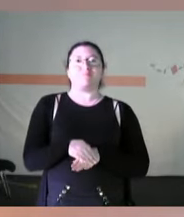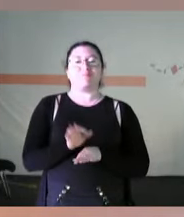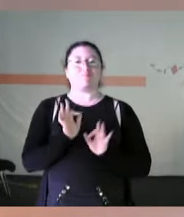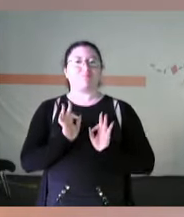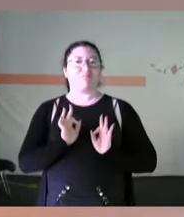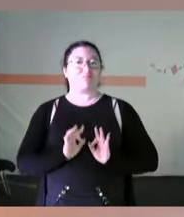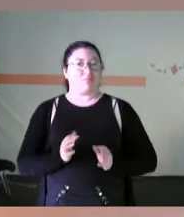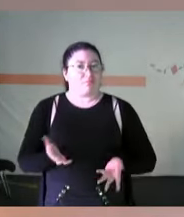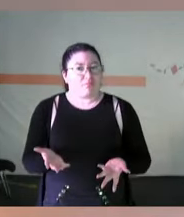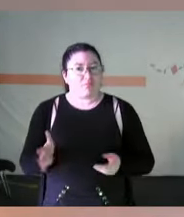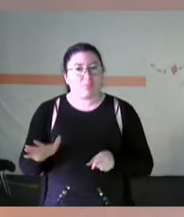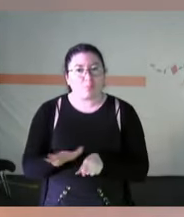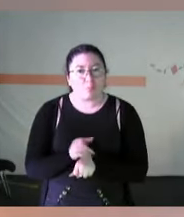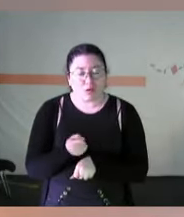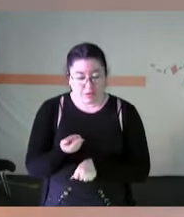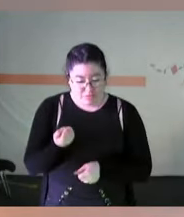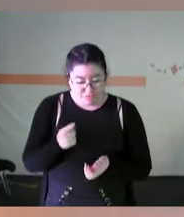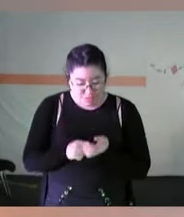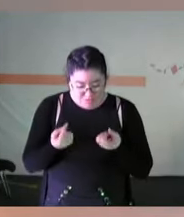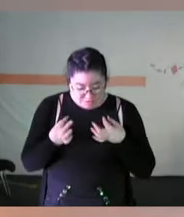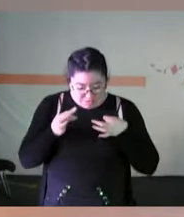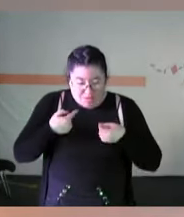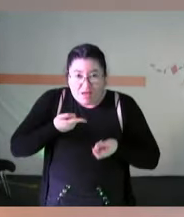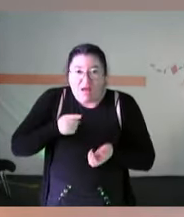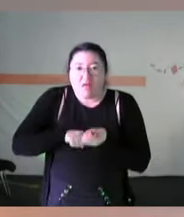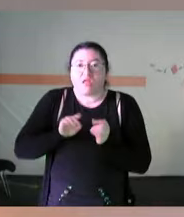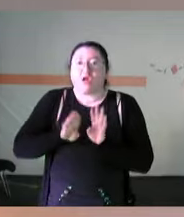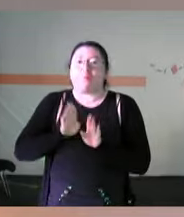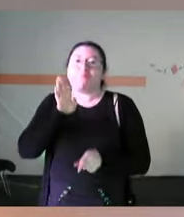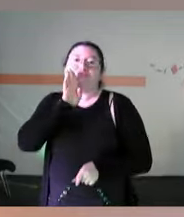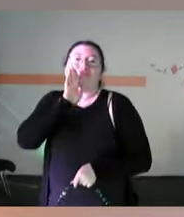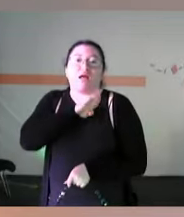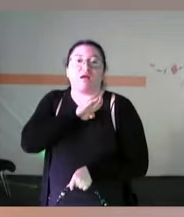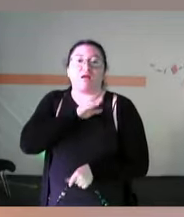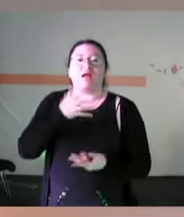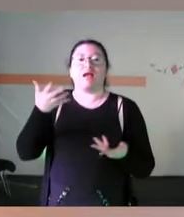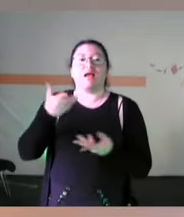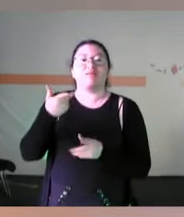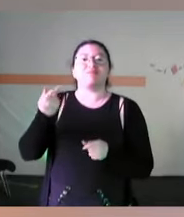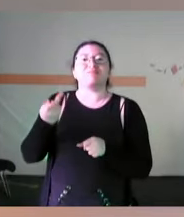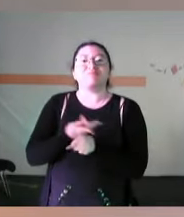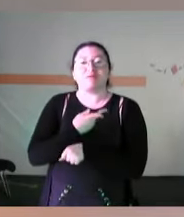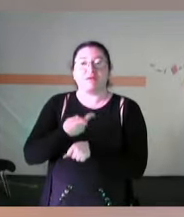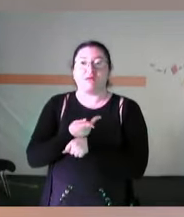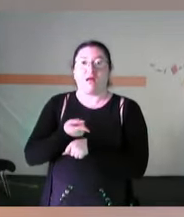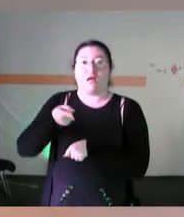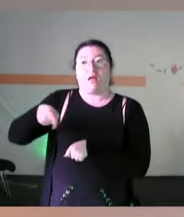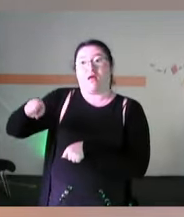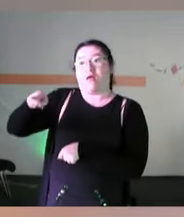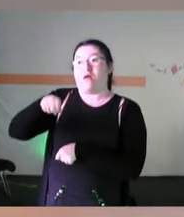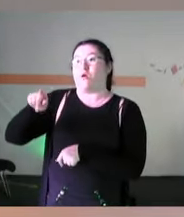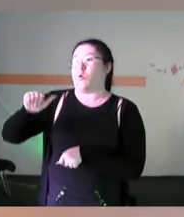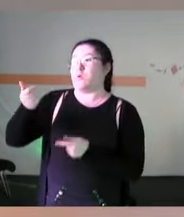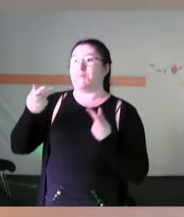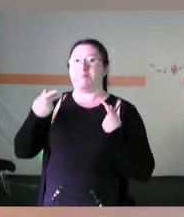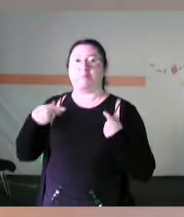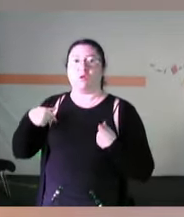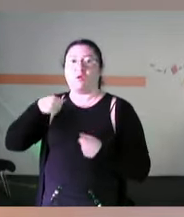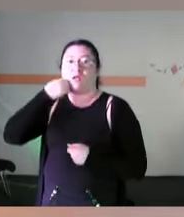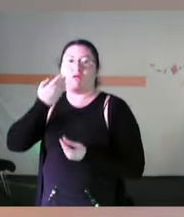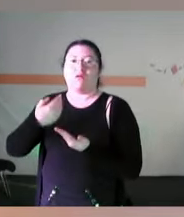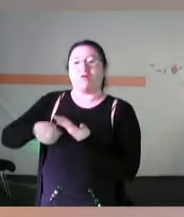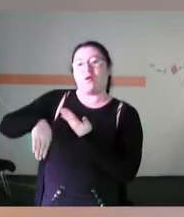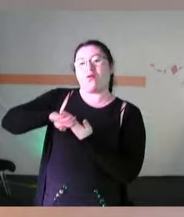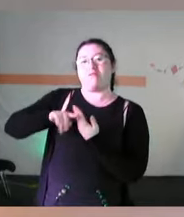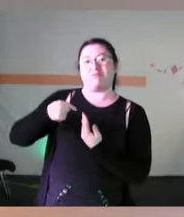Porque hay algo en nosotras impuro que hace que sea irreprimible que nos hagan